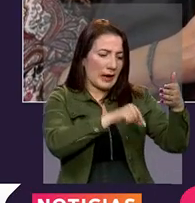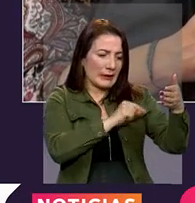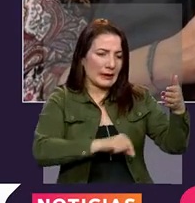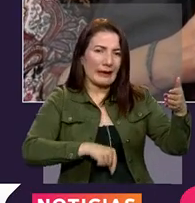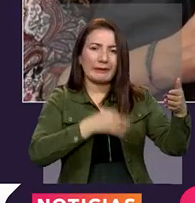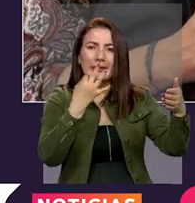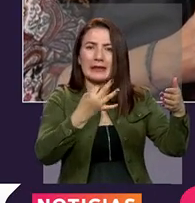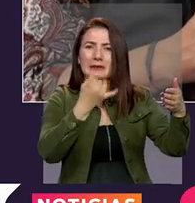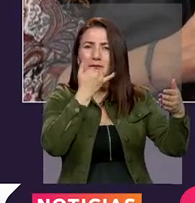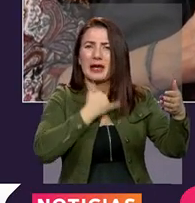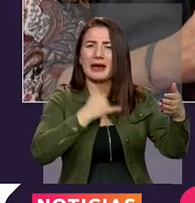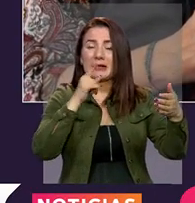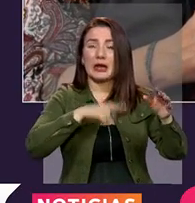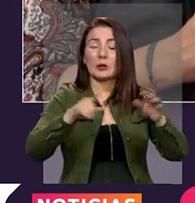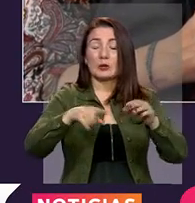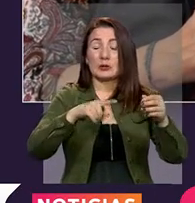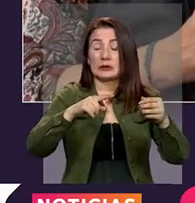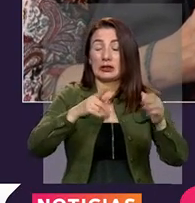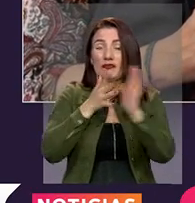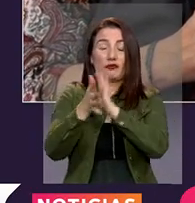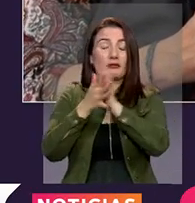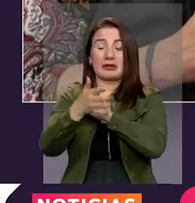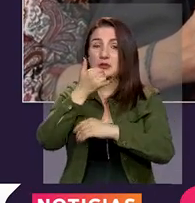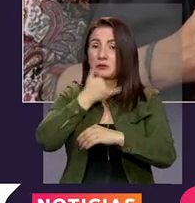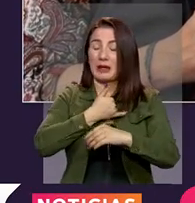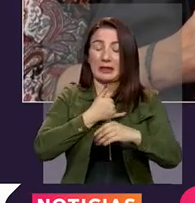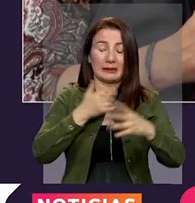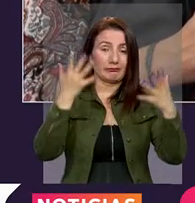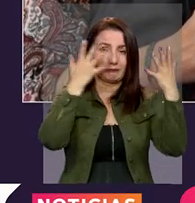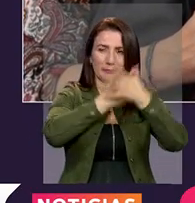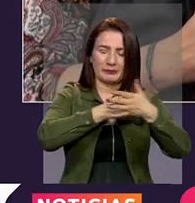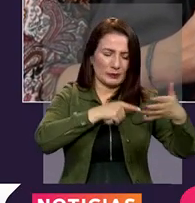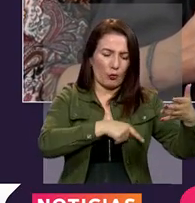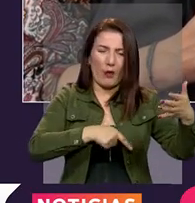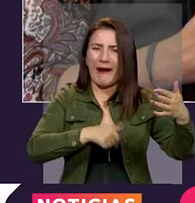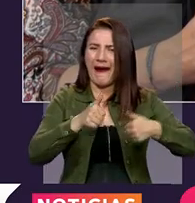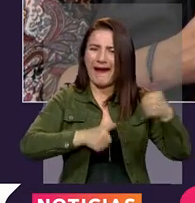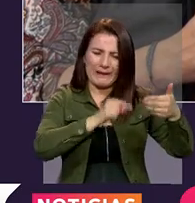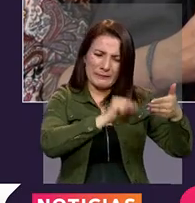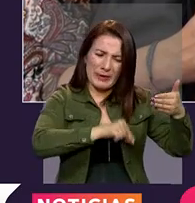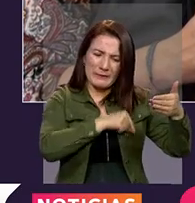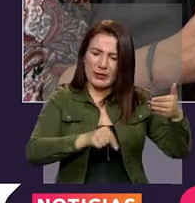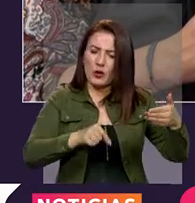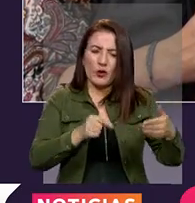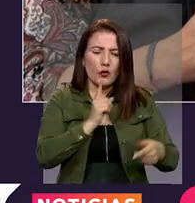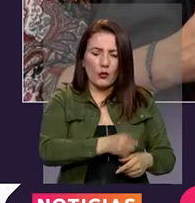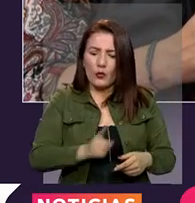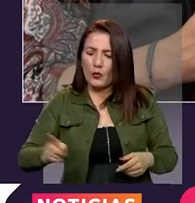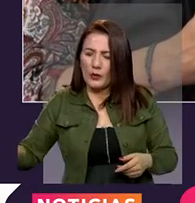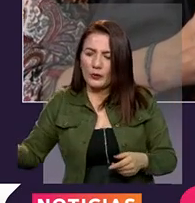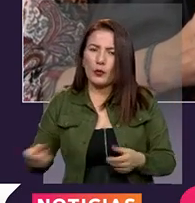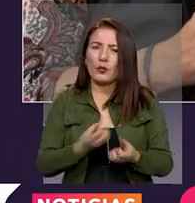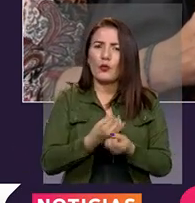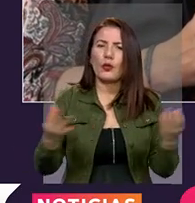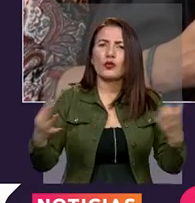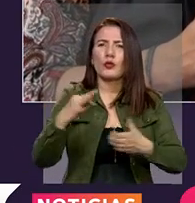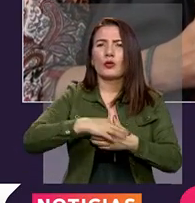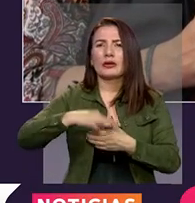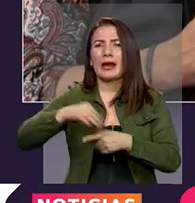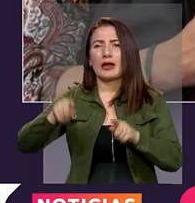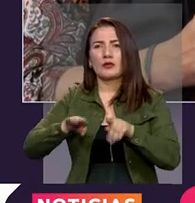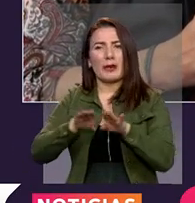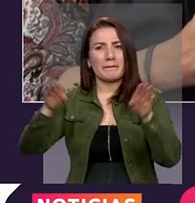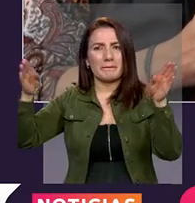secciones. Tuvimos problemas reportados por los observadores en el momento del conteo de los votos o escrutinio, donde en unas